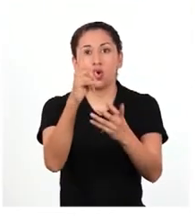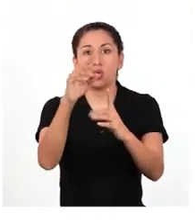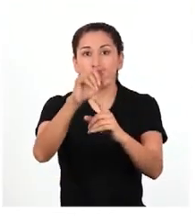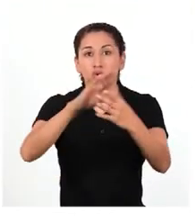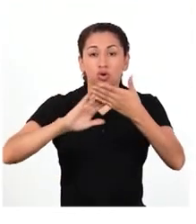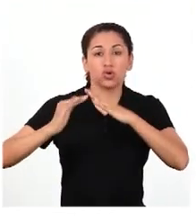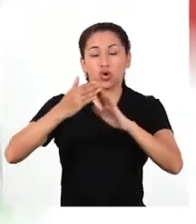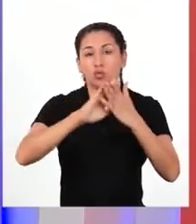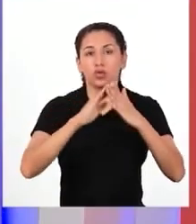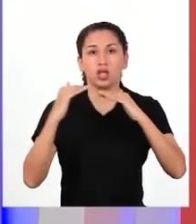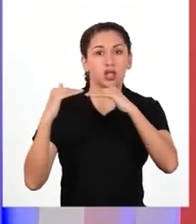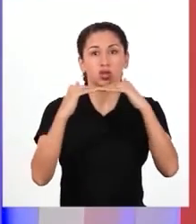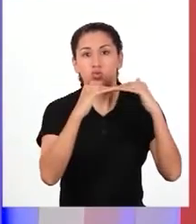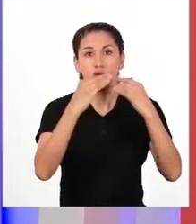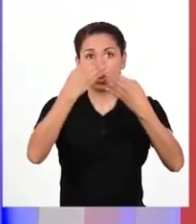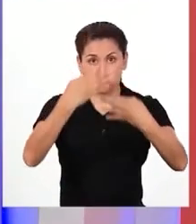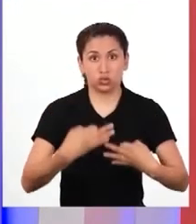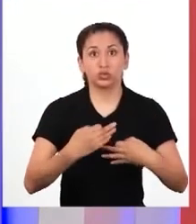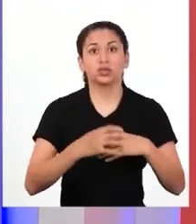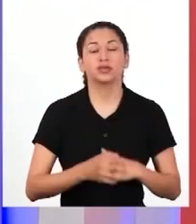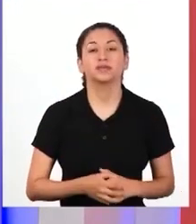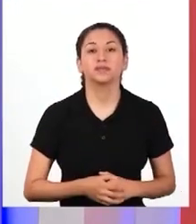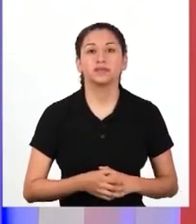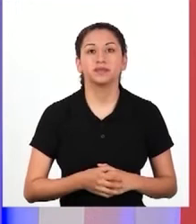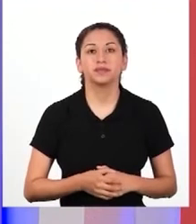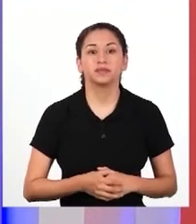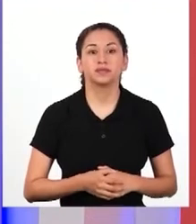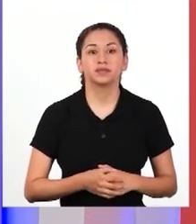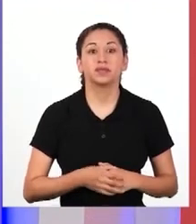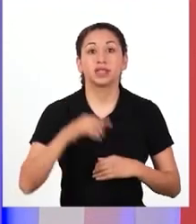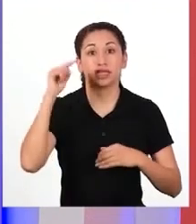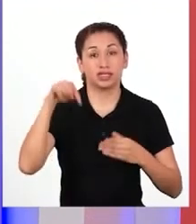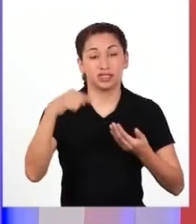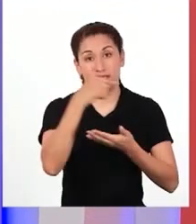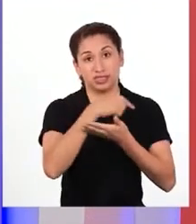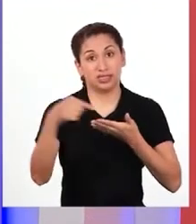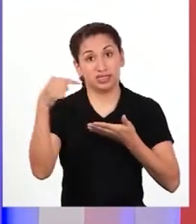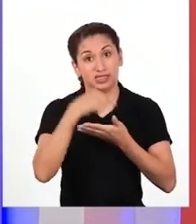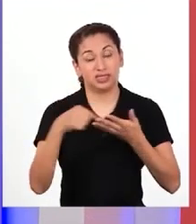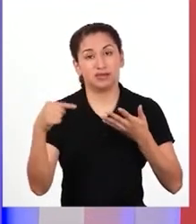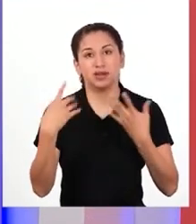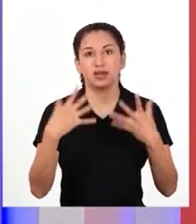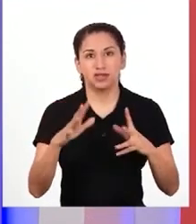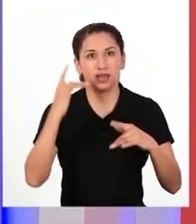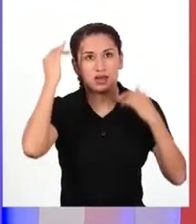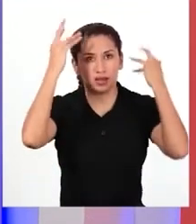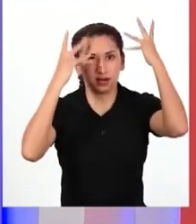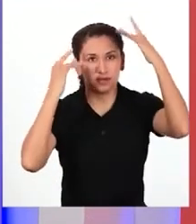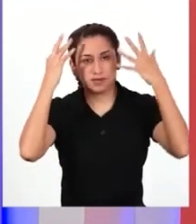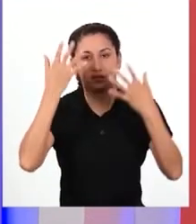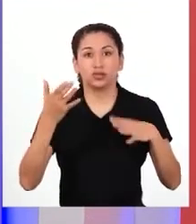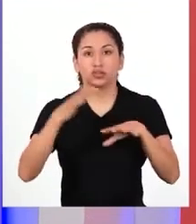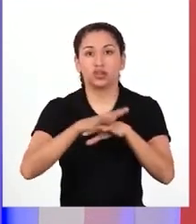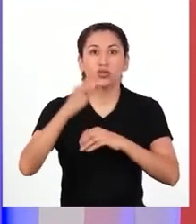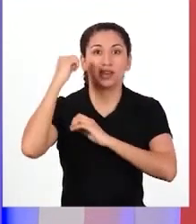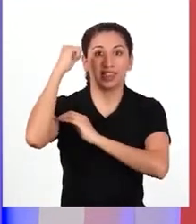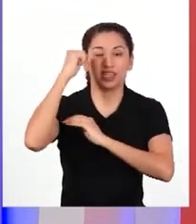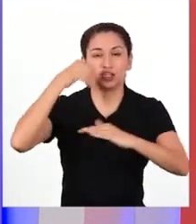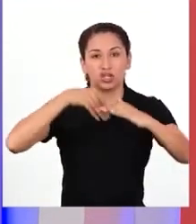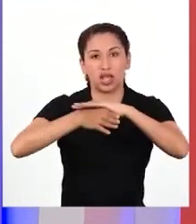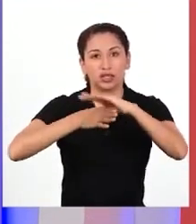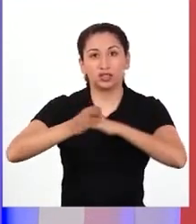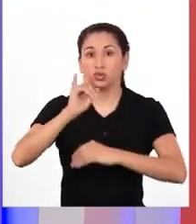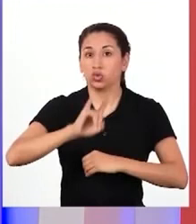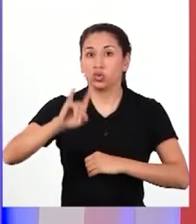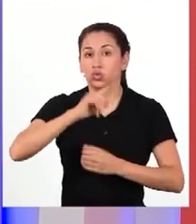justa? Durante estas semanas hemos analizado y reflexionado sobre el derecho al acceso y uso del agua a través de la lectura